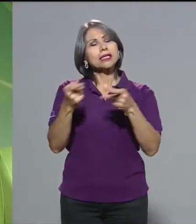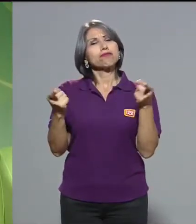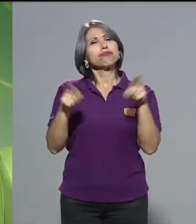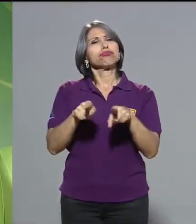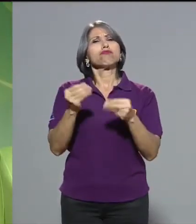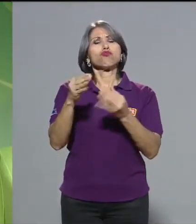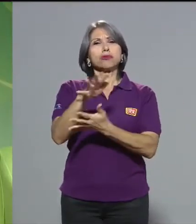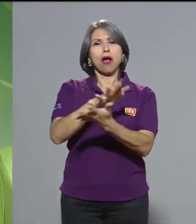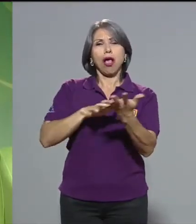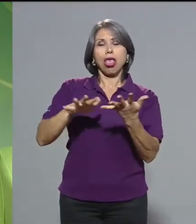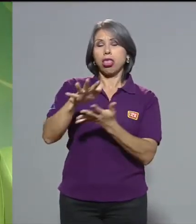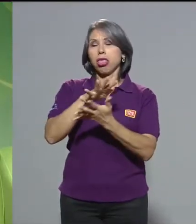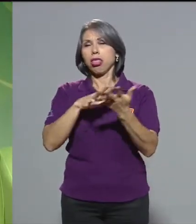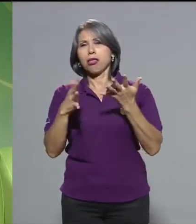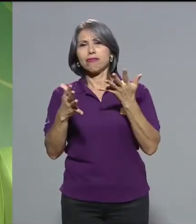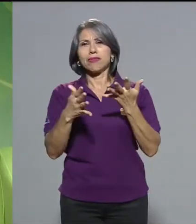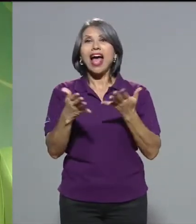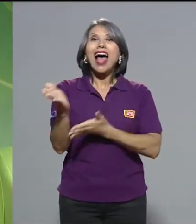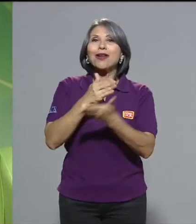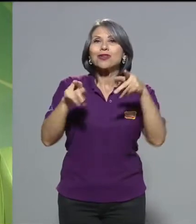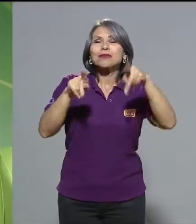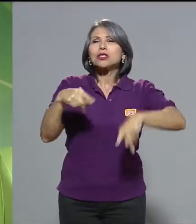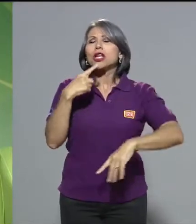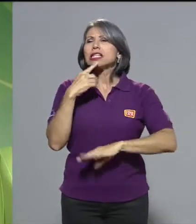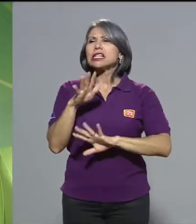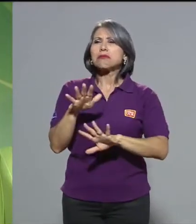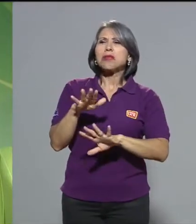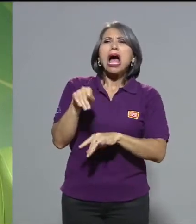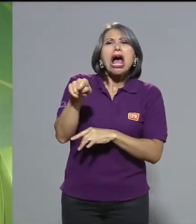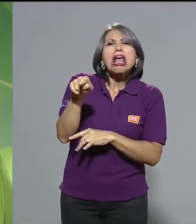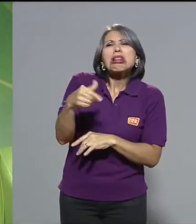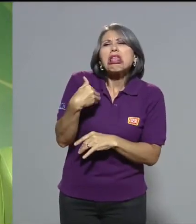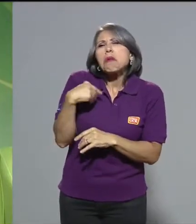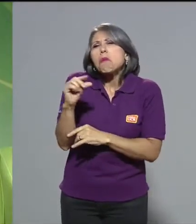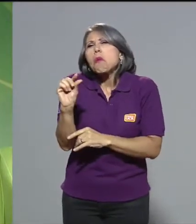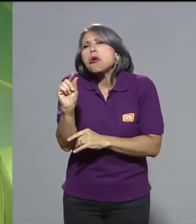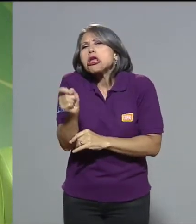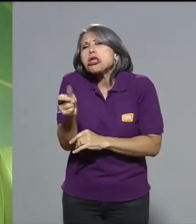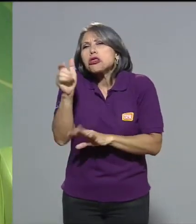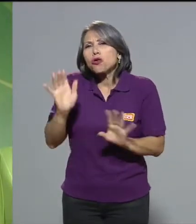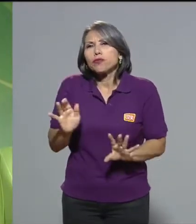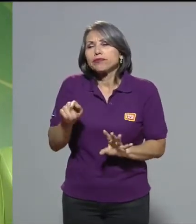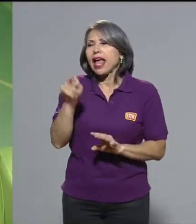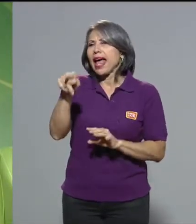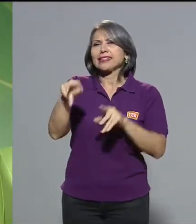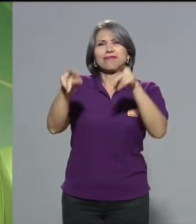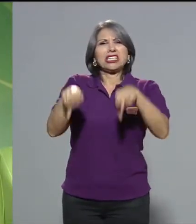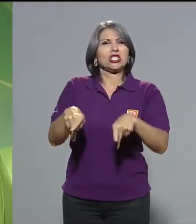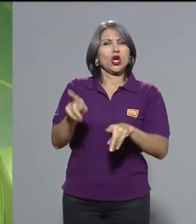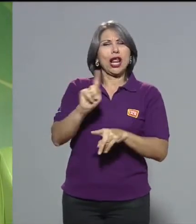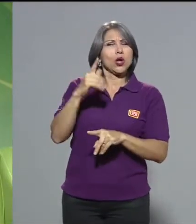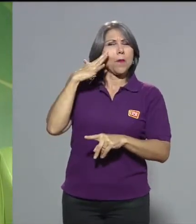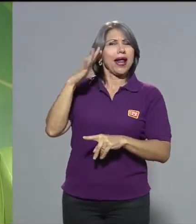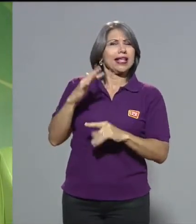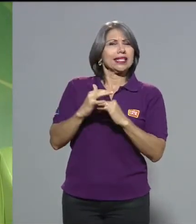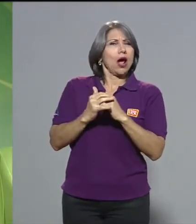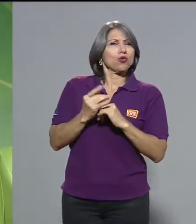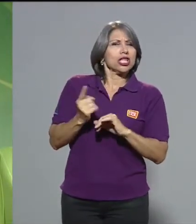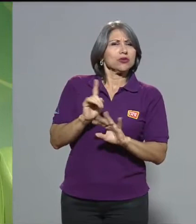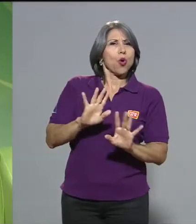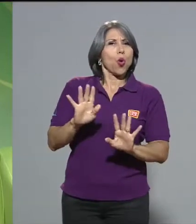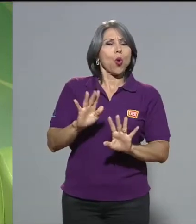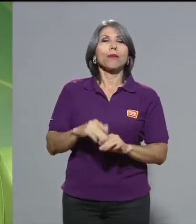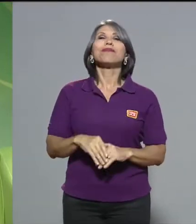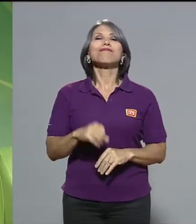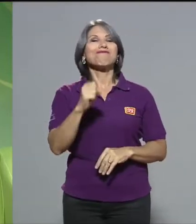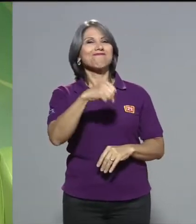Y de ahí que la gente diga, no, es que es poquito lo que tiene, o esta persona no parece que tiene autismo. Sí, claro. De hecho,